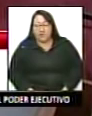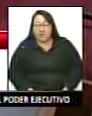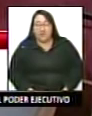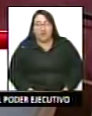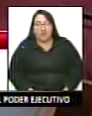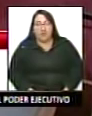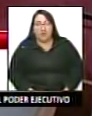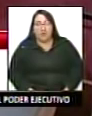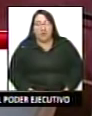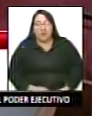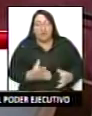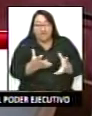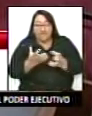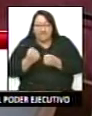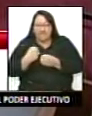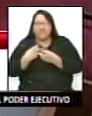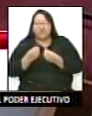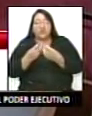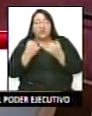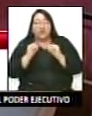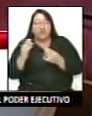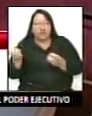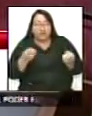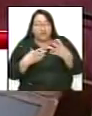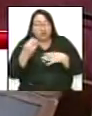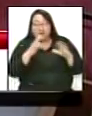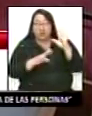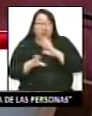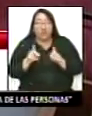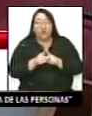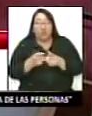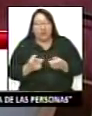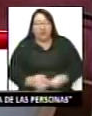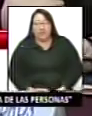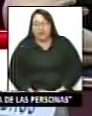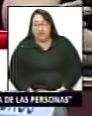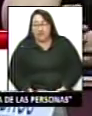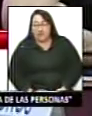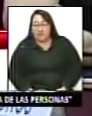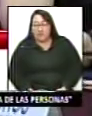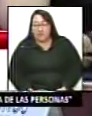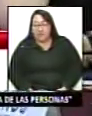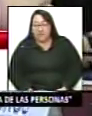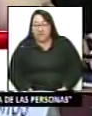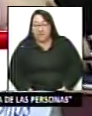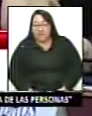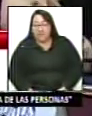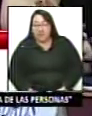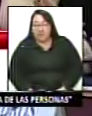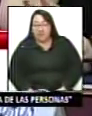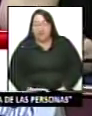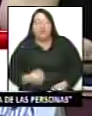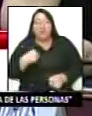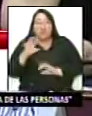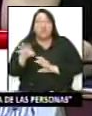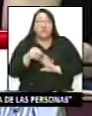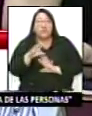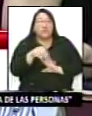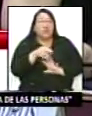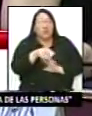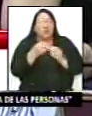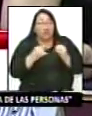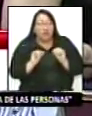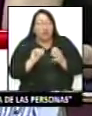bastante información, datos y preocupación. Hemos estado recabando la información